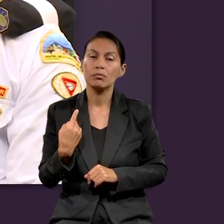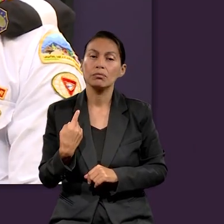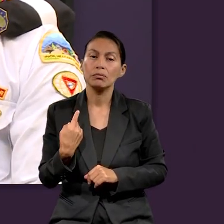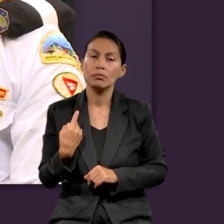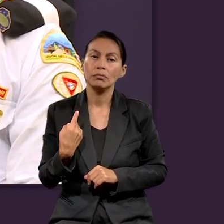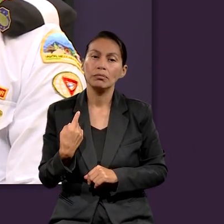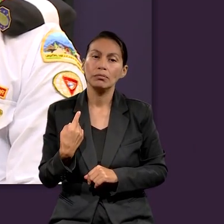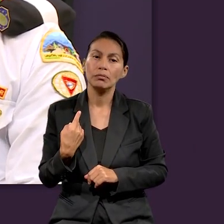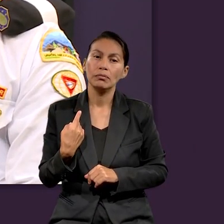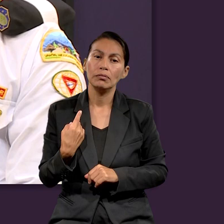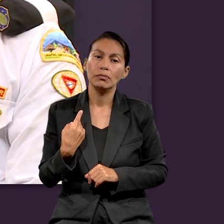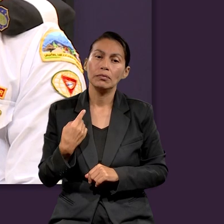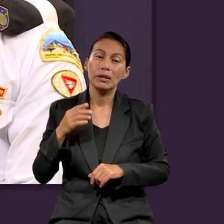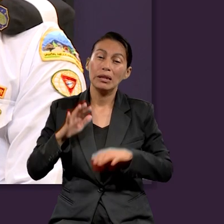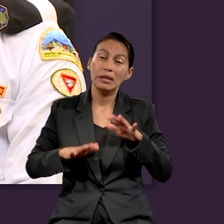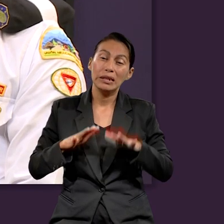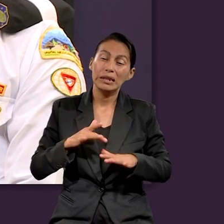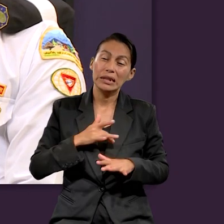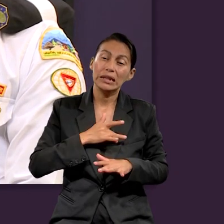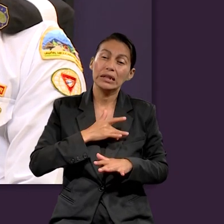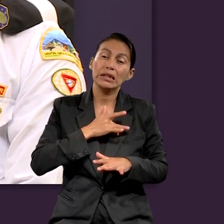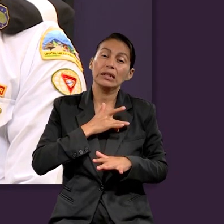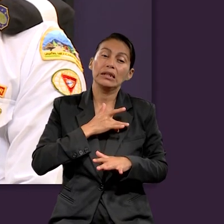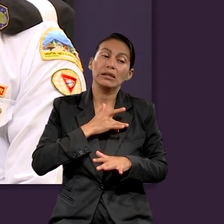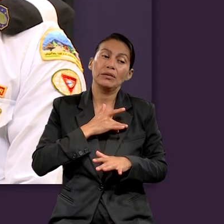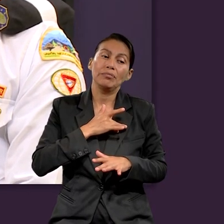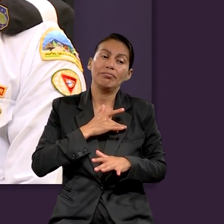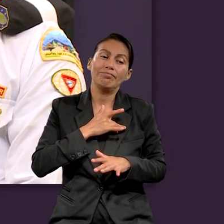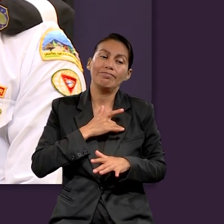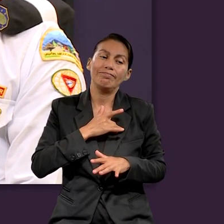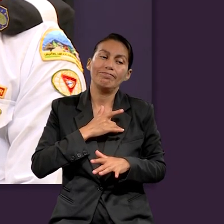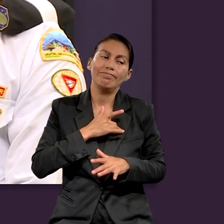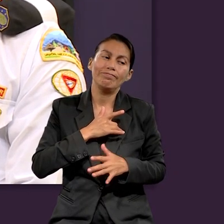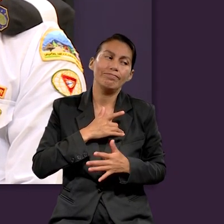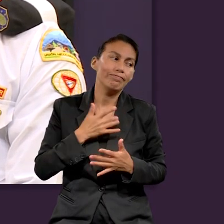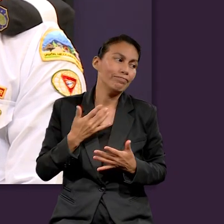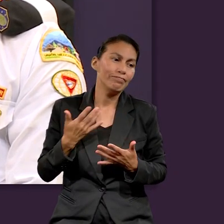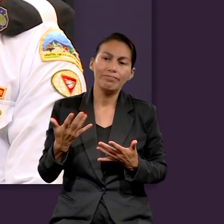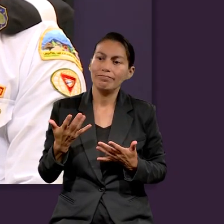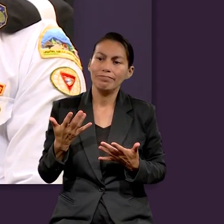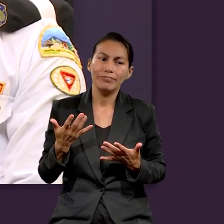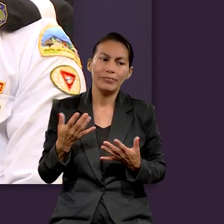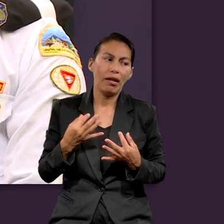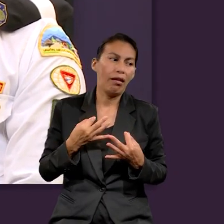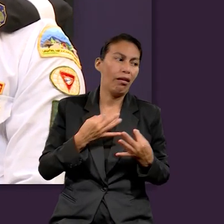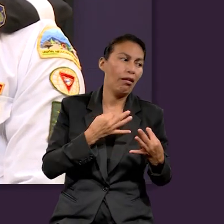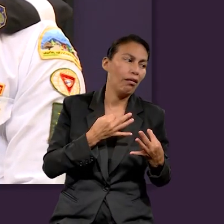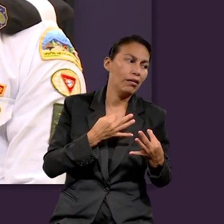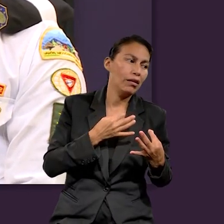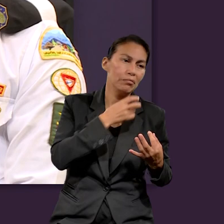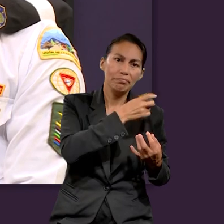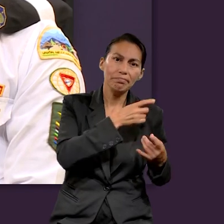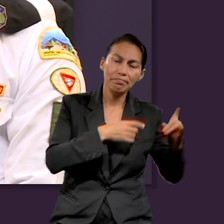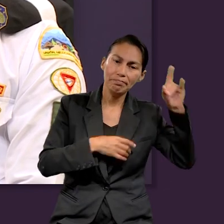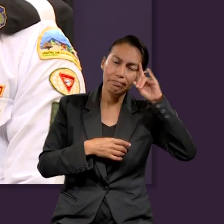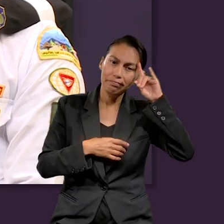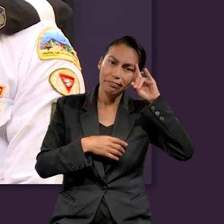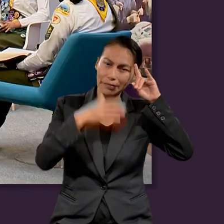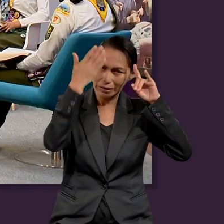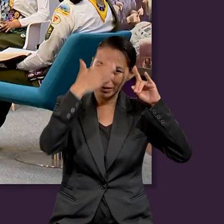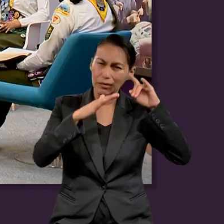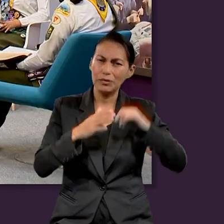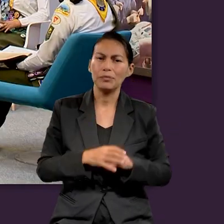Nosotros somos muy nos dejamos manejar muy fácil por lo que nos conviene Satanás lo sabe también